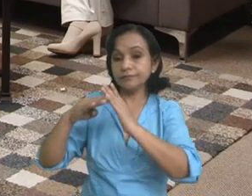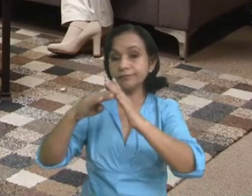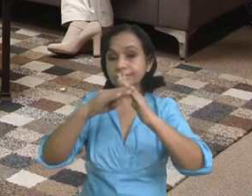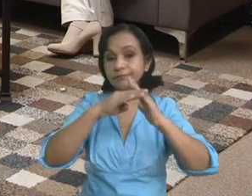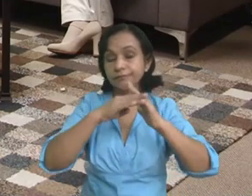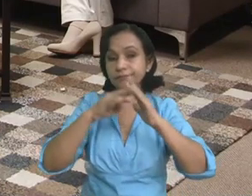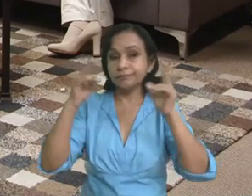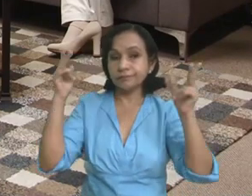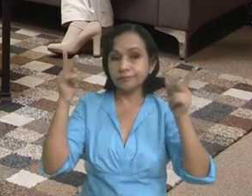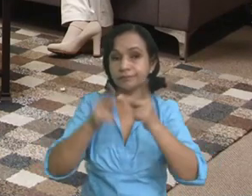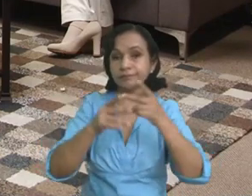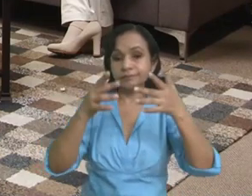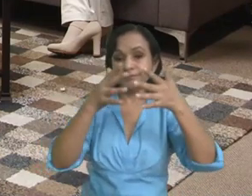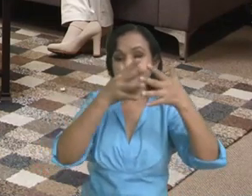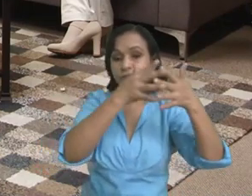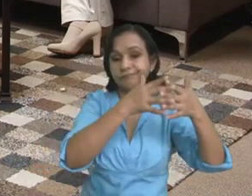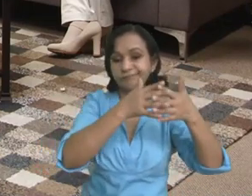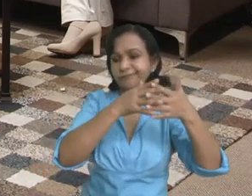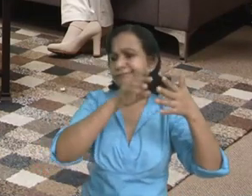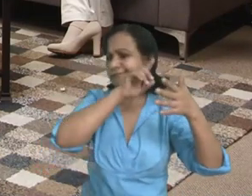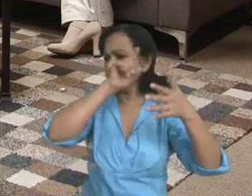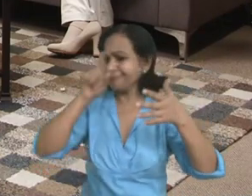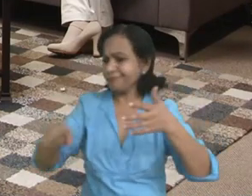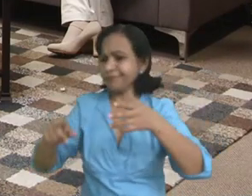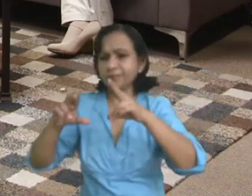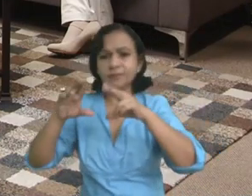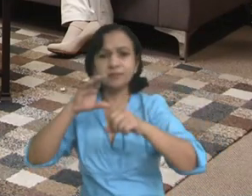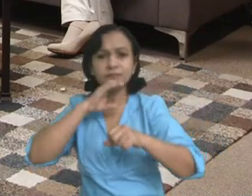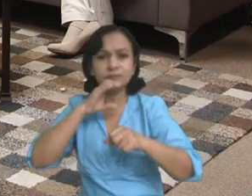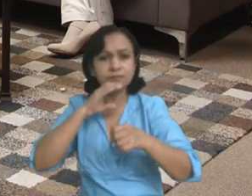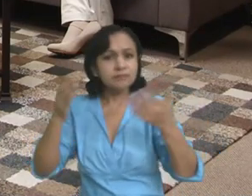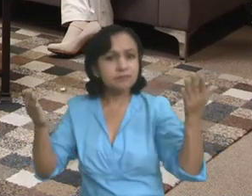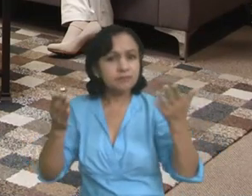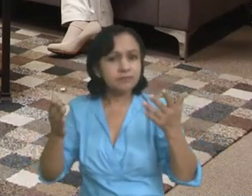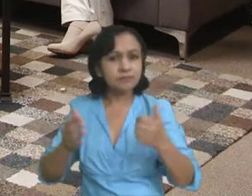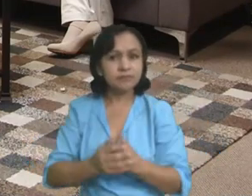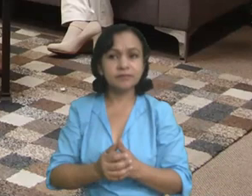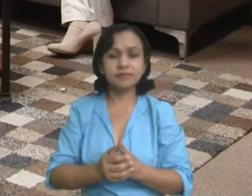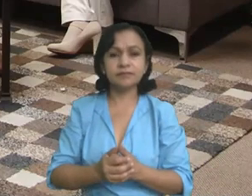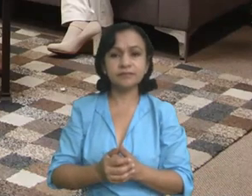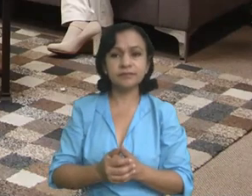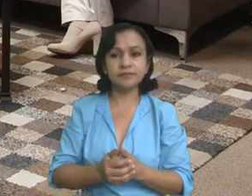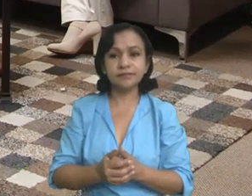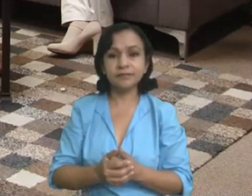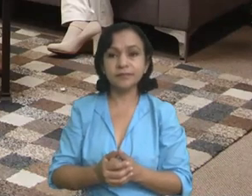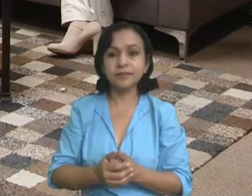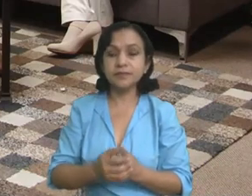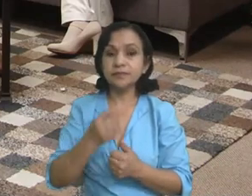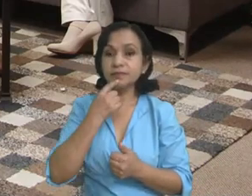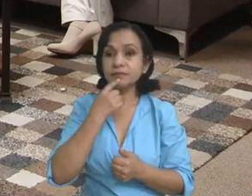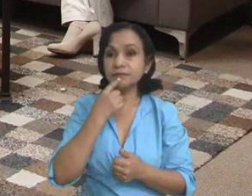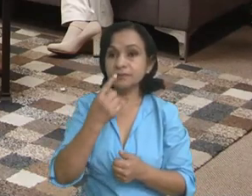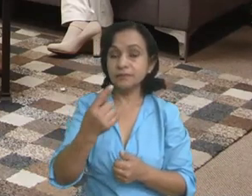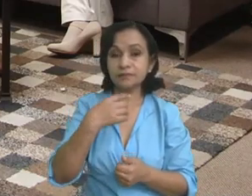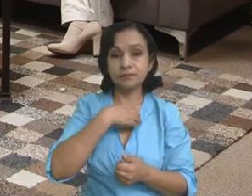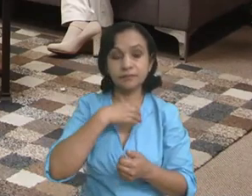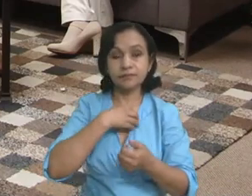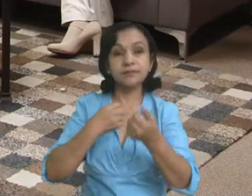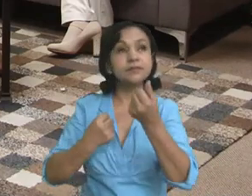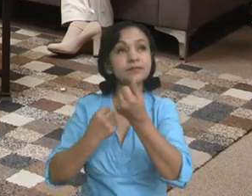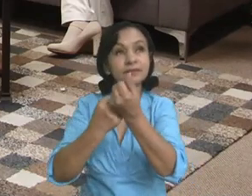criminal impuesto por los Estados Unidos. Bueno, hay que decir que realmente nuestra